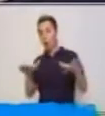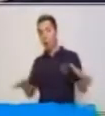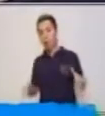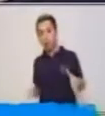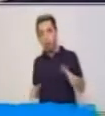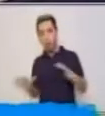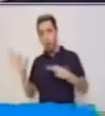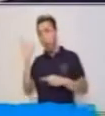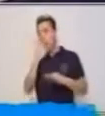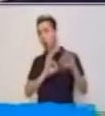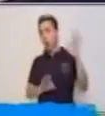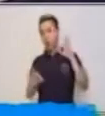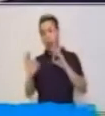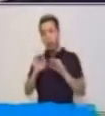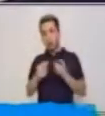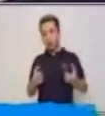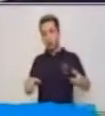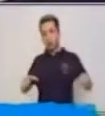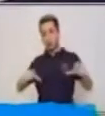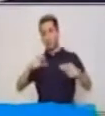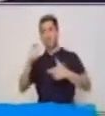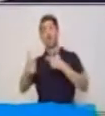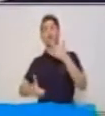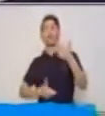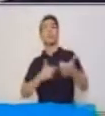un municipio.